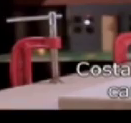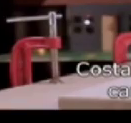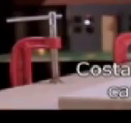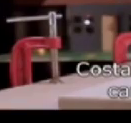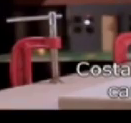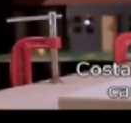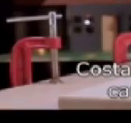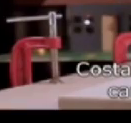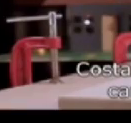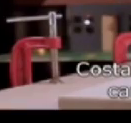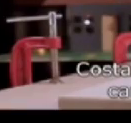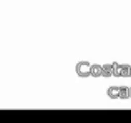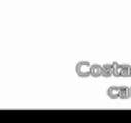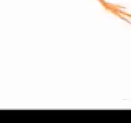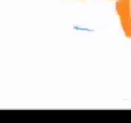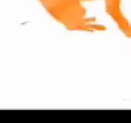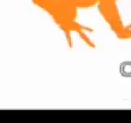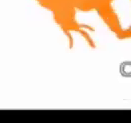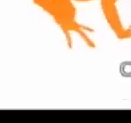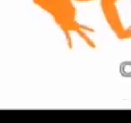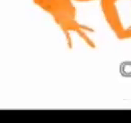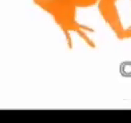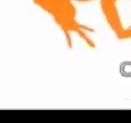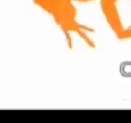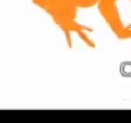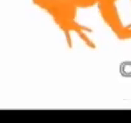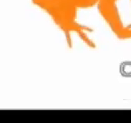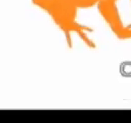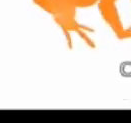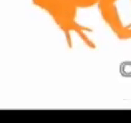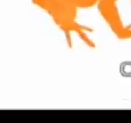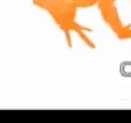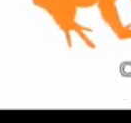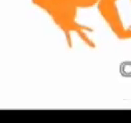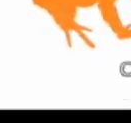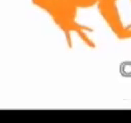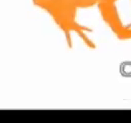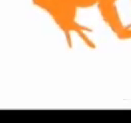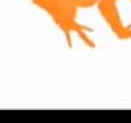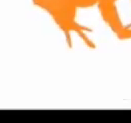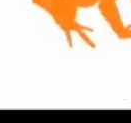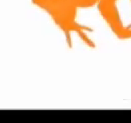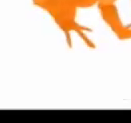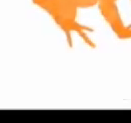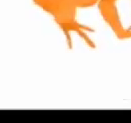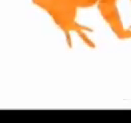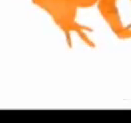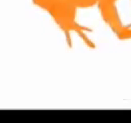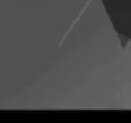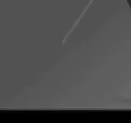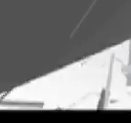país carbono neutral en el mundo. El cambio climático nos afecta a todos. Actuemos ya.